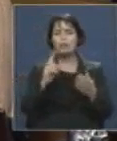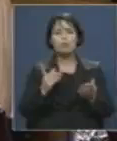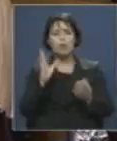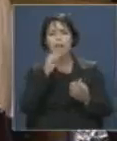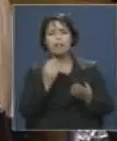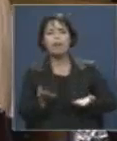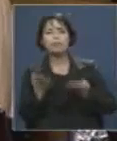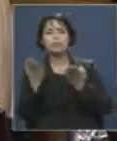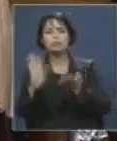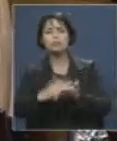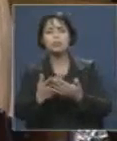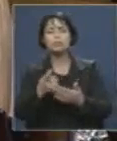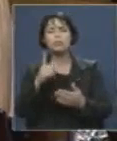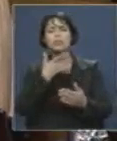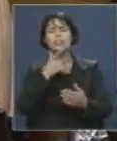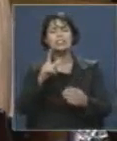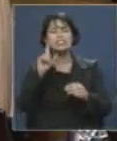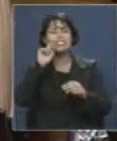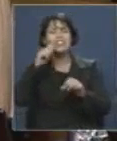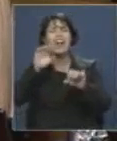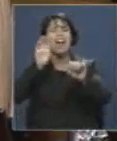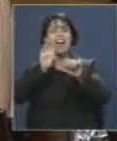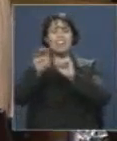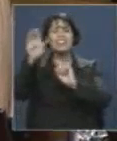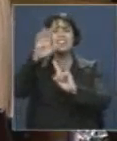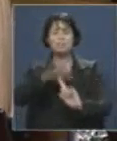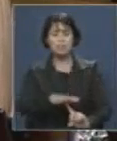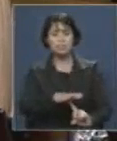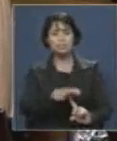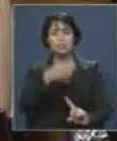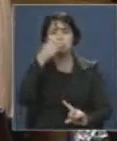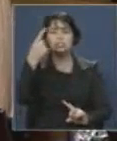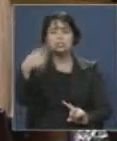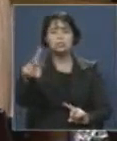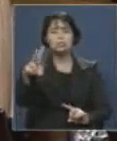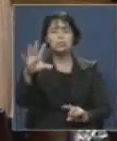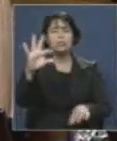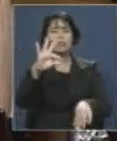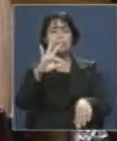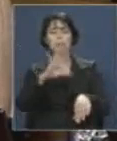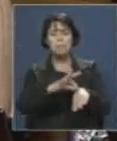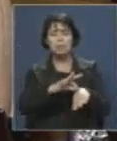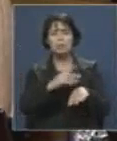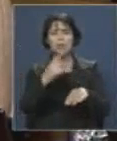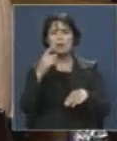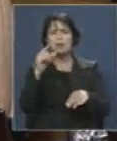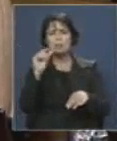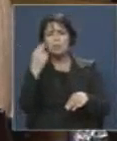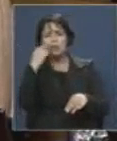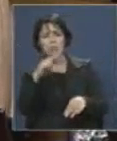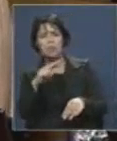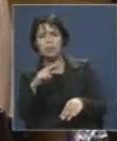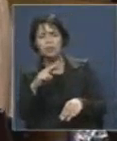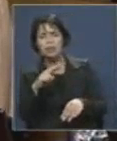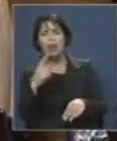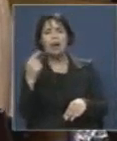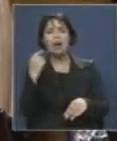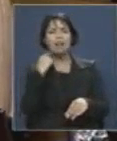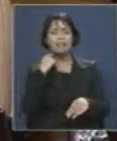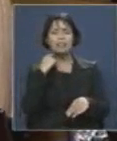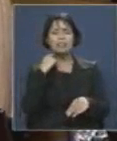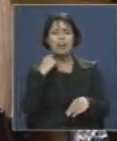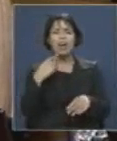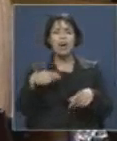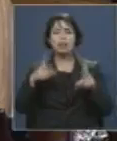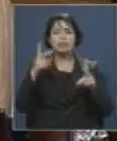Eso no puede ser porque es discriminatorio. Eso que dicen sus médicos de que mientras menos lo vean es mejor, es un atentado justamente a los derechos